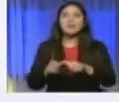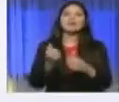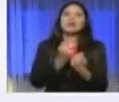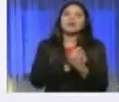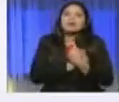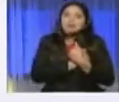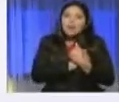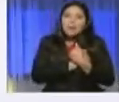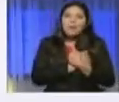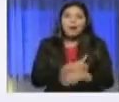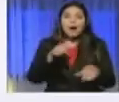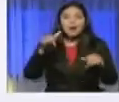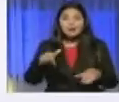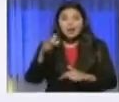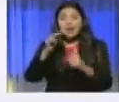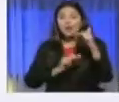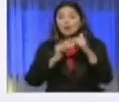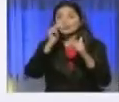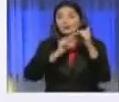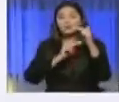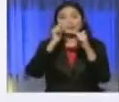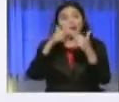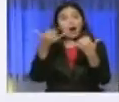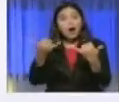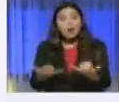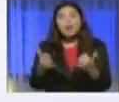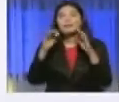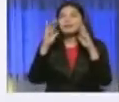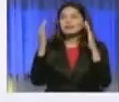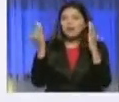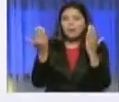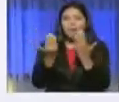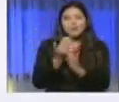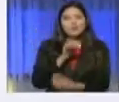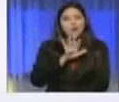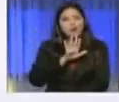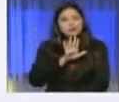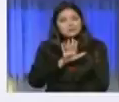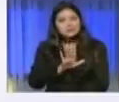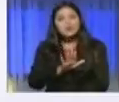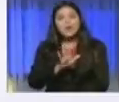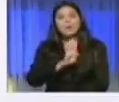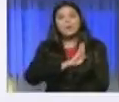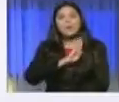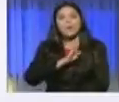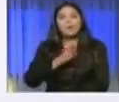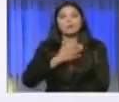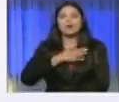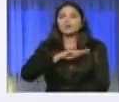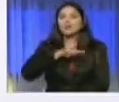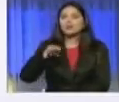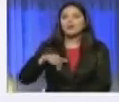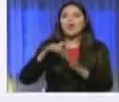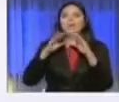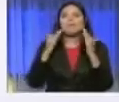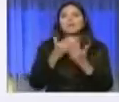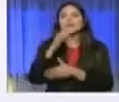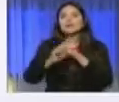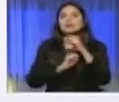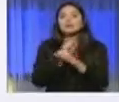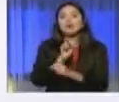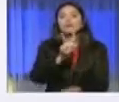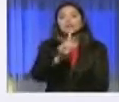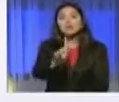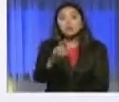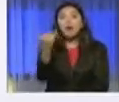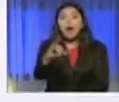nos mueve en la construcción de ese mundo que nos pertenece, el mundo del siglo XXI. Tenemos un video bien